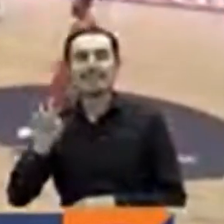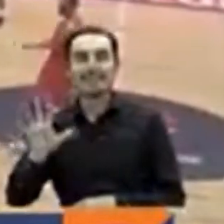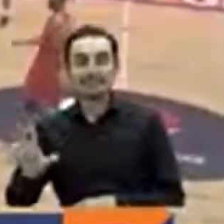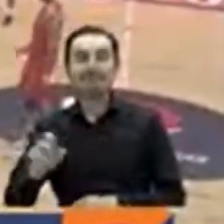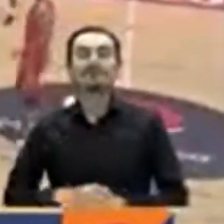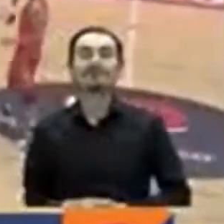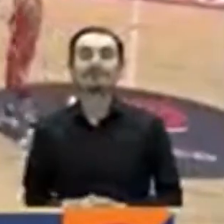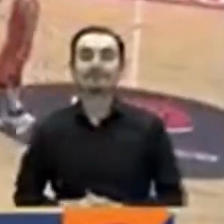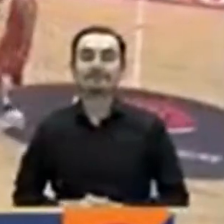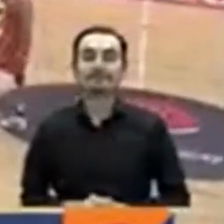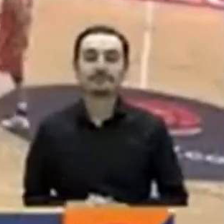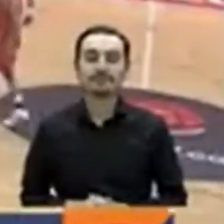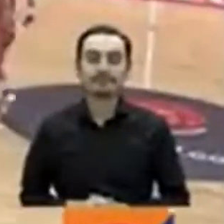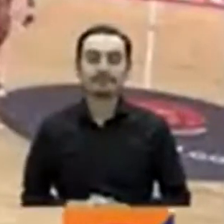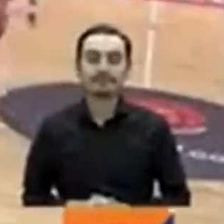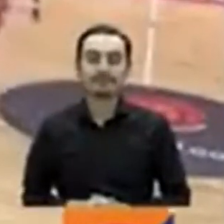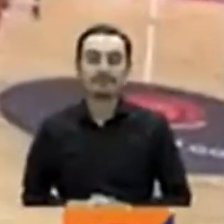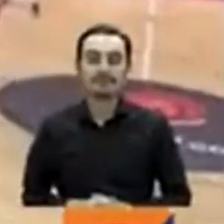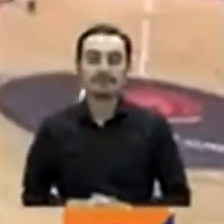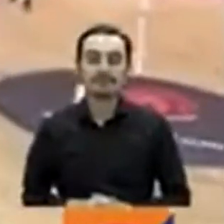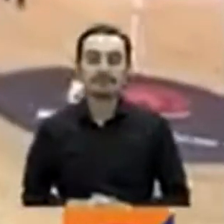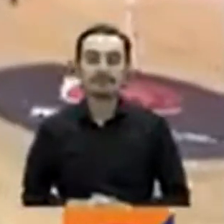81-61.